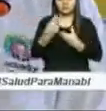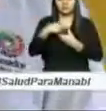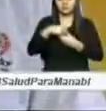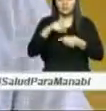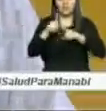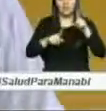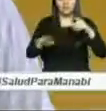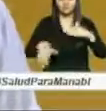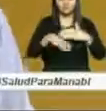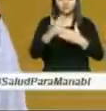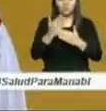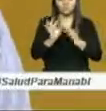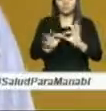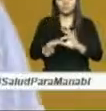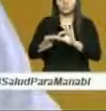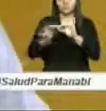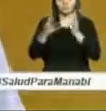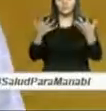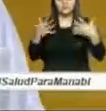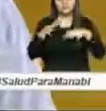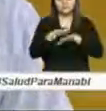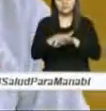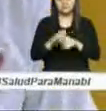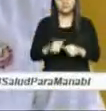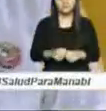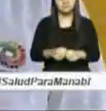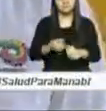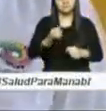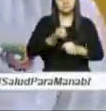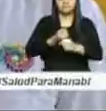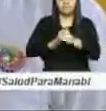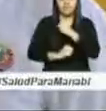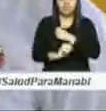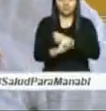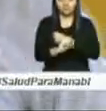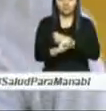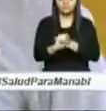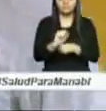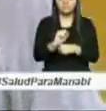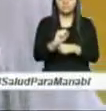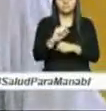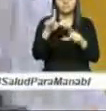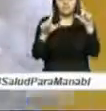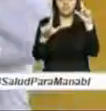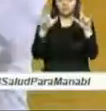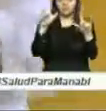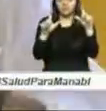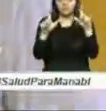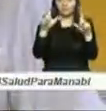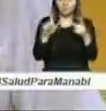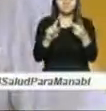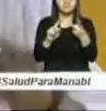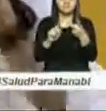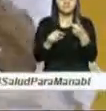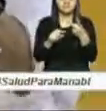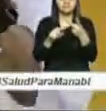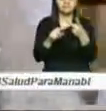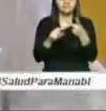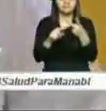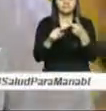nuevos como rehabilitación integral, partos, diagnóstico por imagen, esto es rayos X, aquí